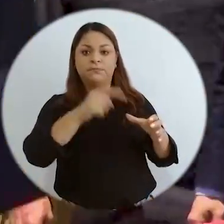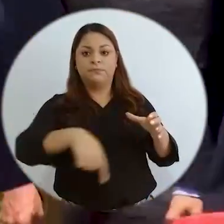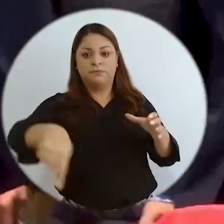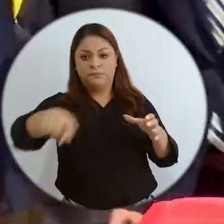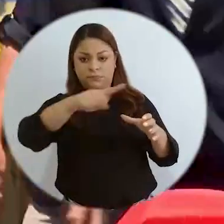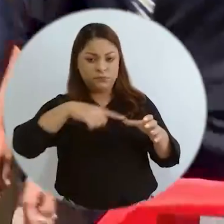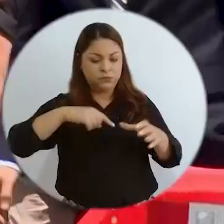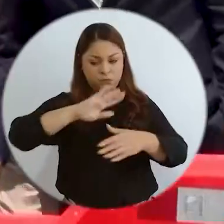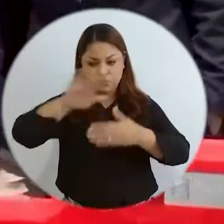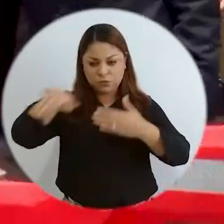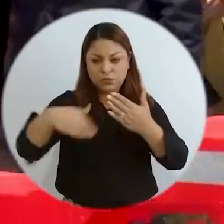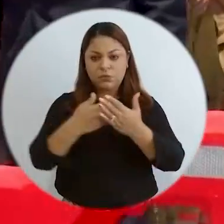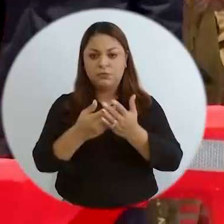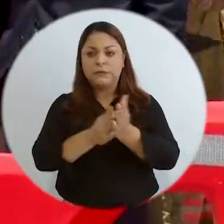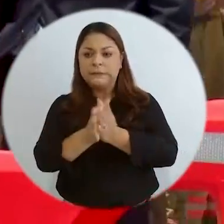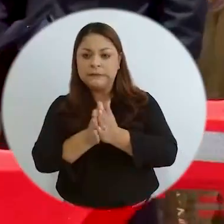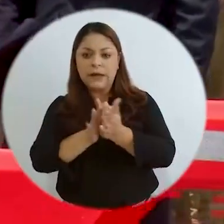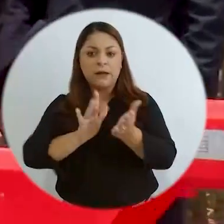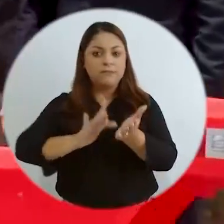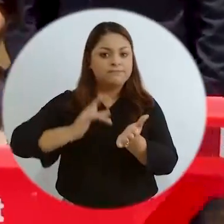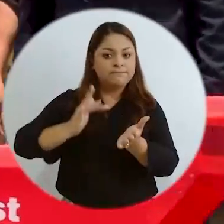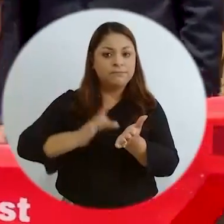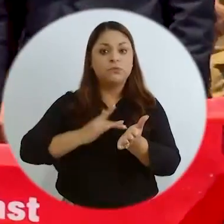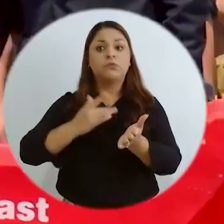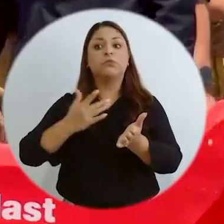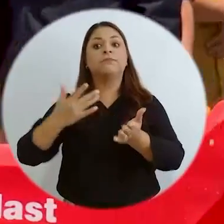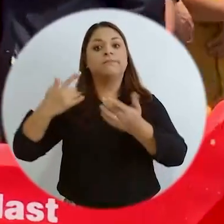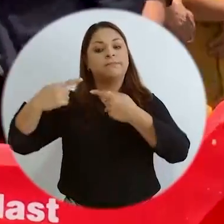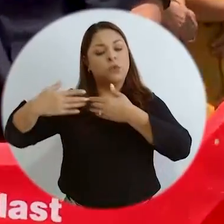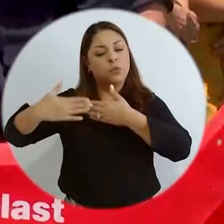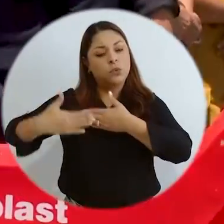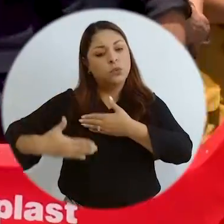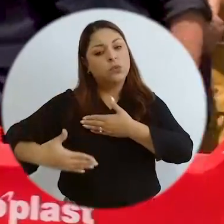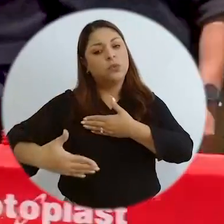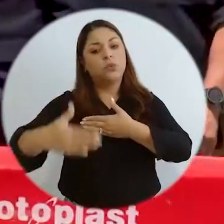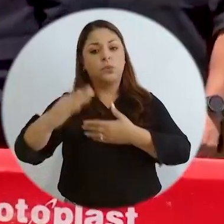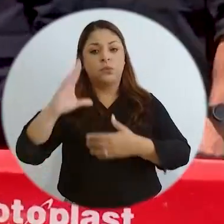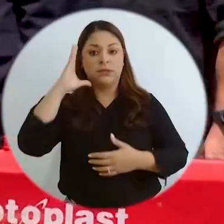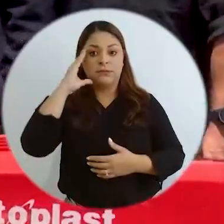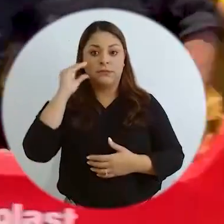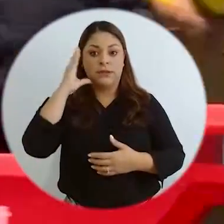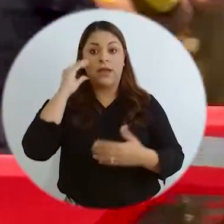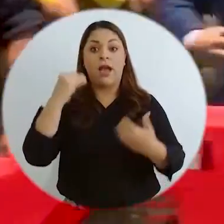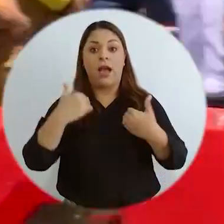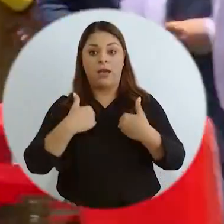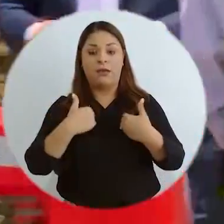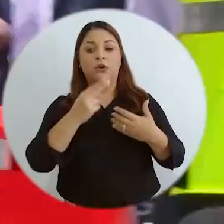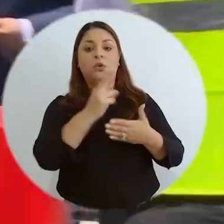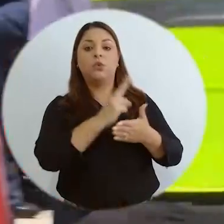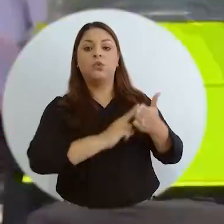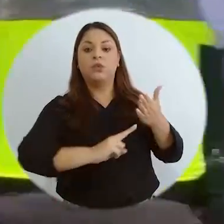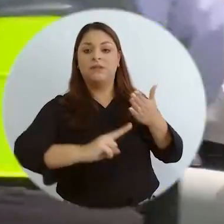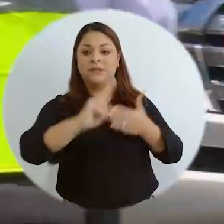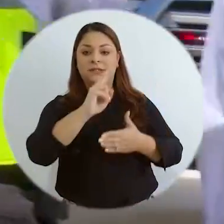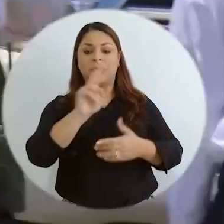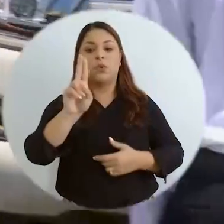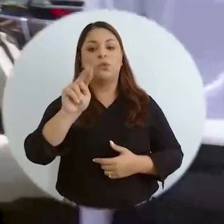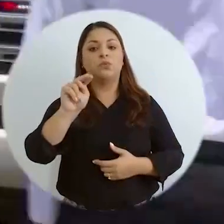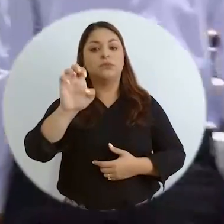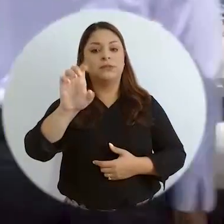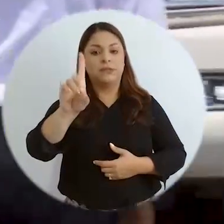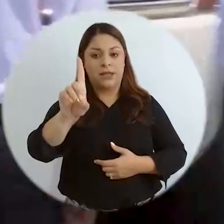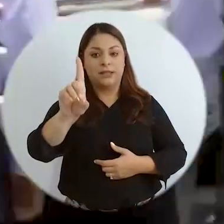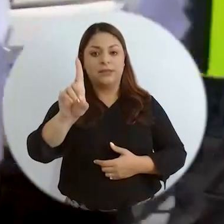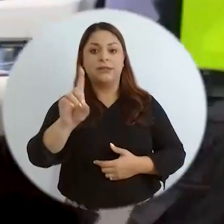que tiene la Universidad Estatal a Distancia en educación a distancia con el proyecto de bachillerato para la